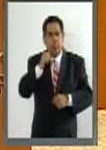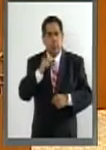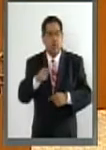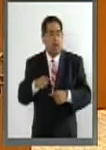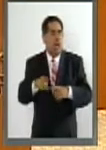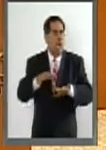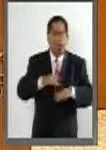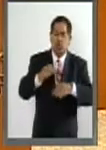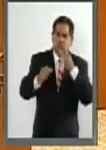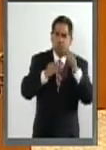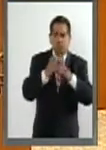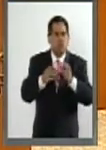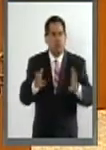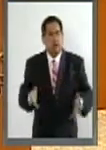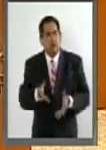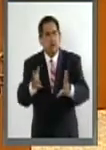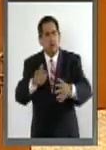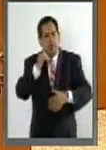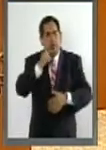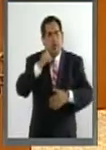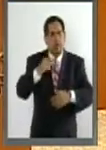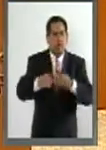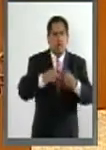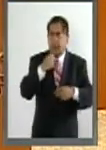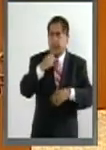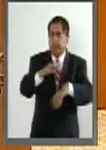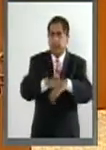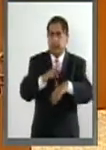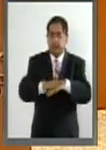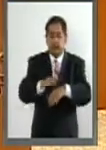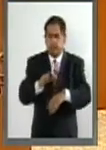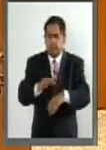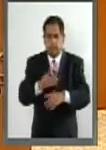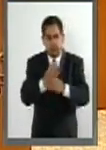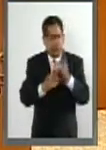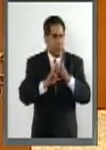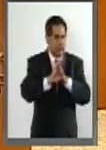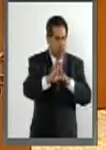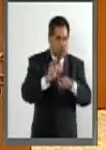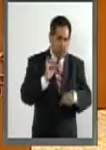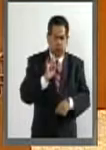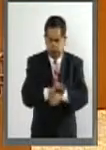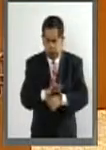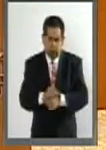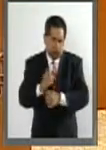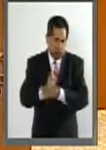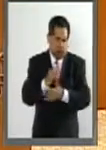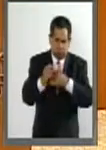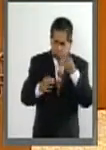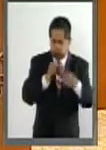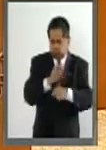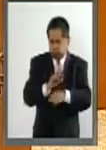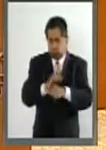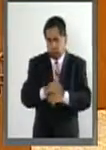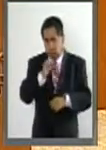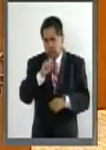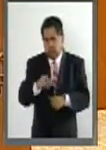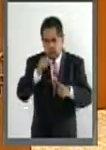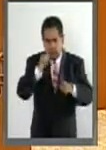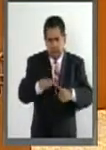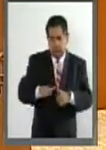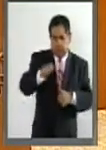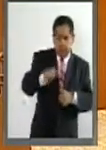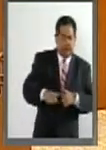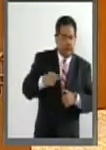ha promovido siempre, ¿sí?, a los migrantes su protección como agentes, y